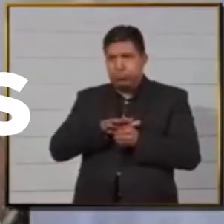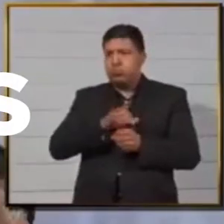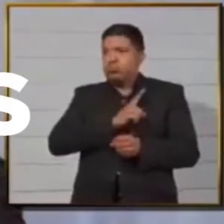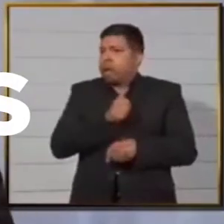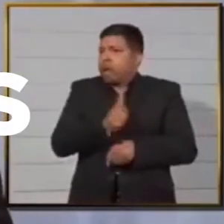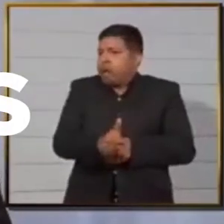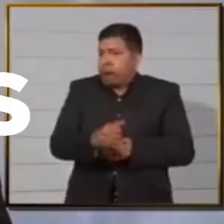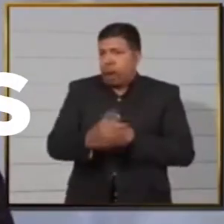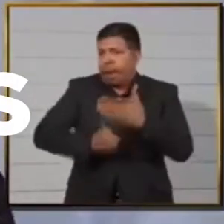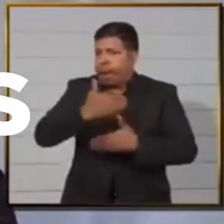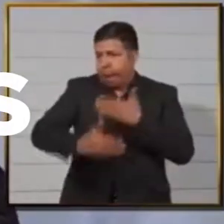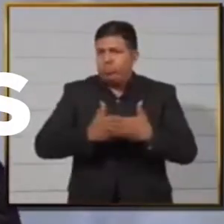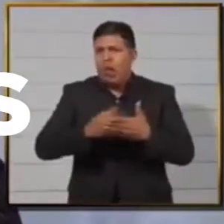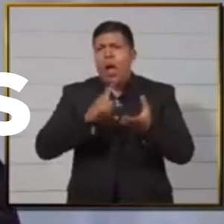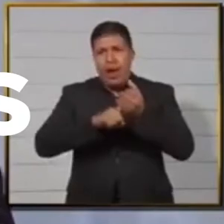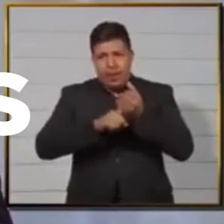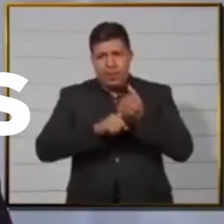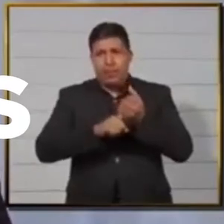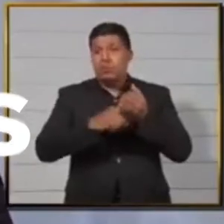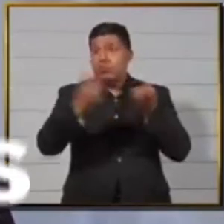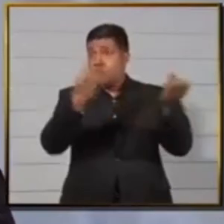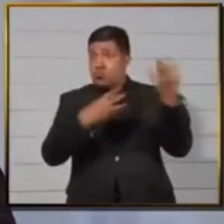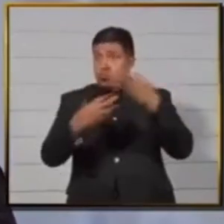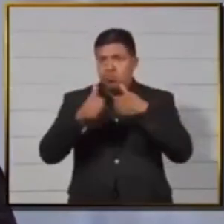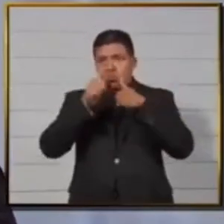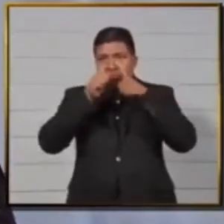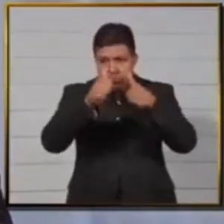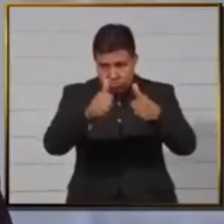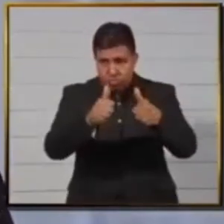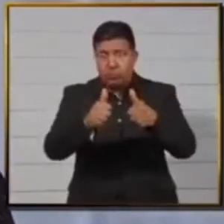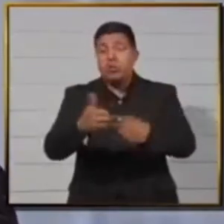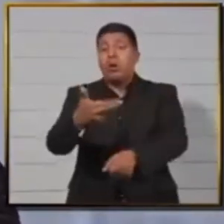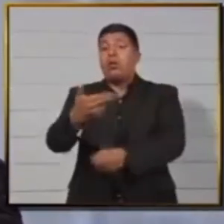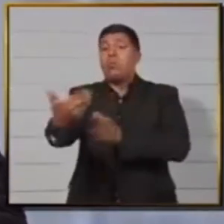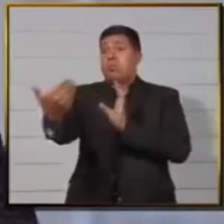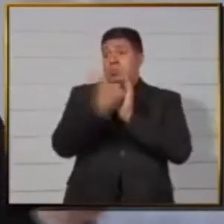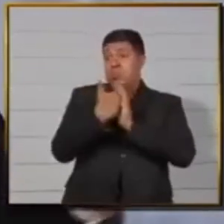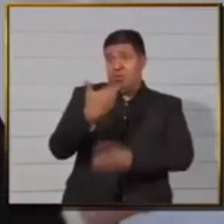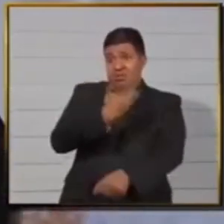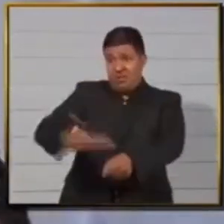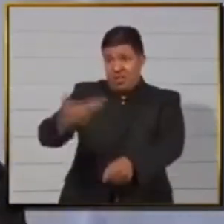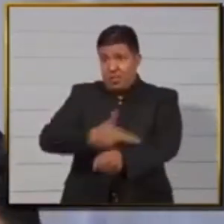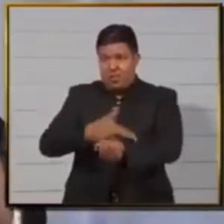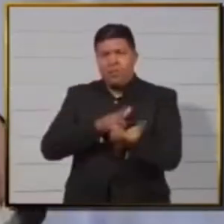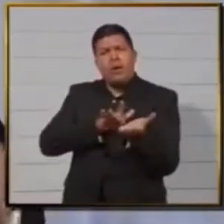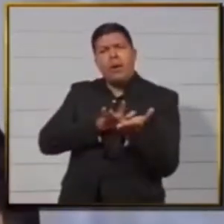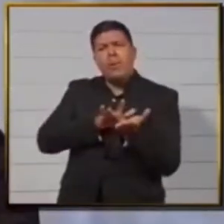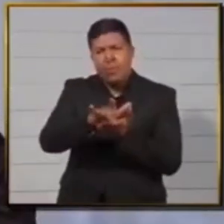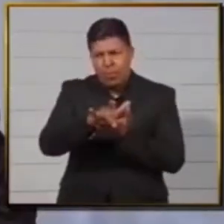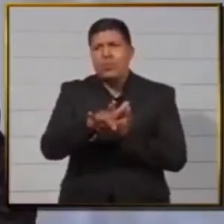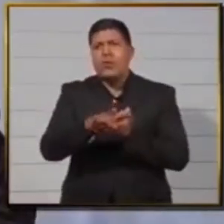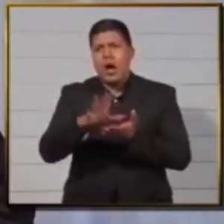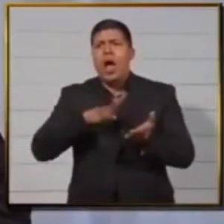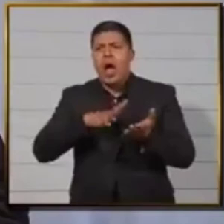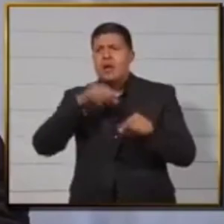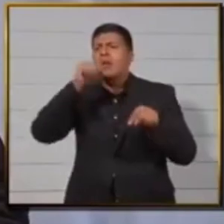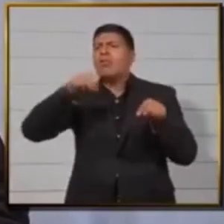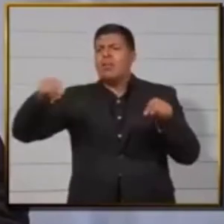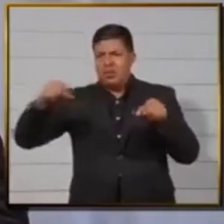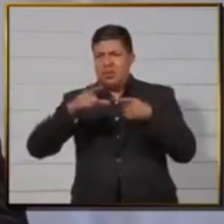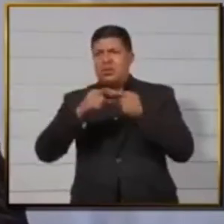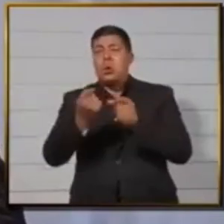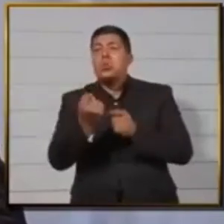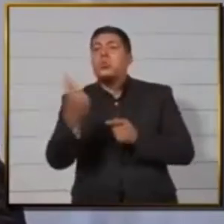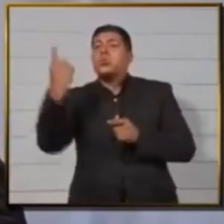abiertas que se cerca de ti que te facilite los trámites y te apoye hay casos de éxito aislado en zapopan que